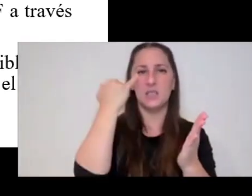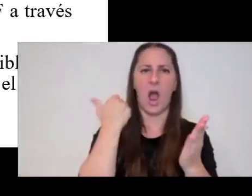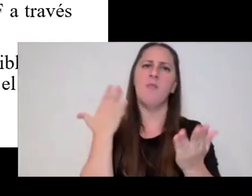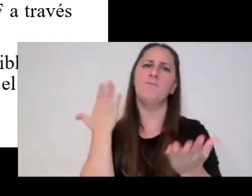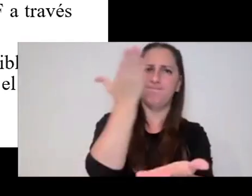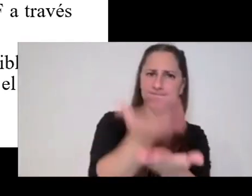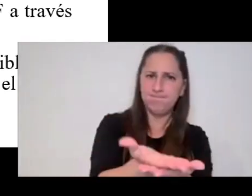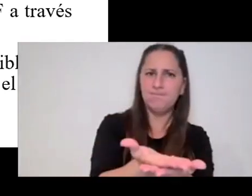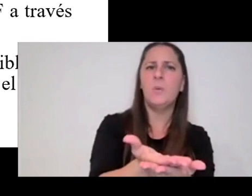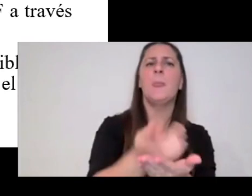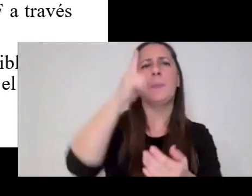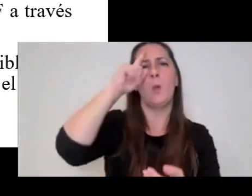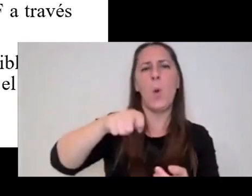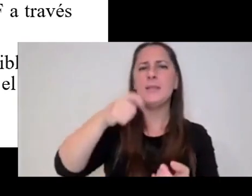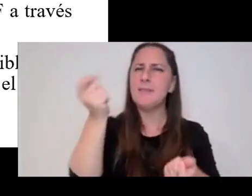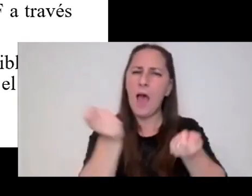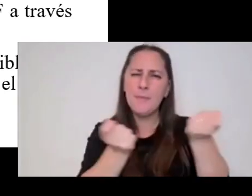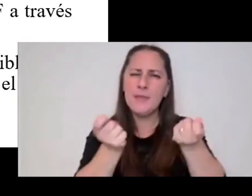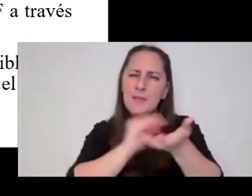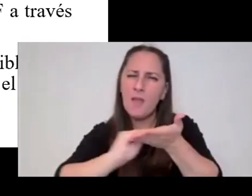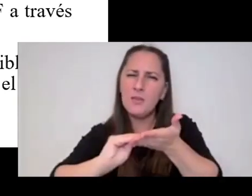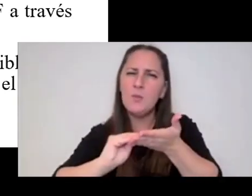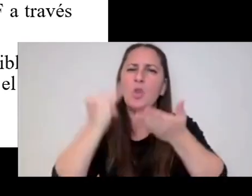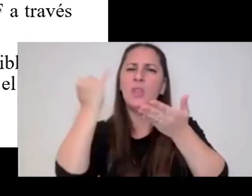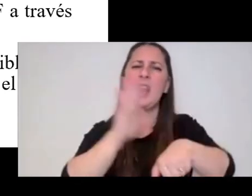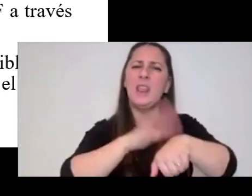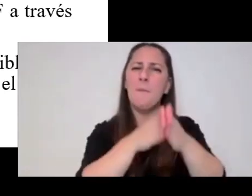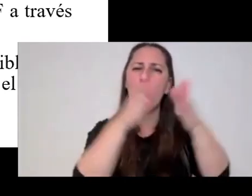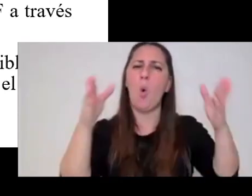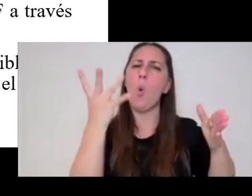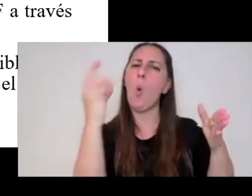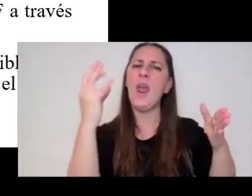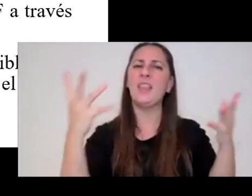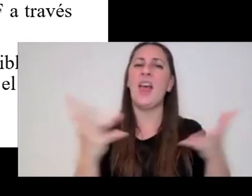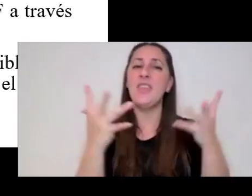juez administrativo cuenta con un plazo de 40 días hábiles